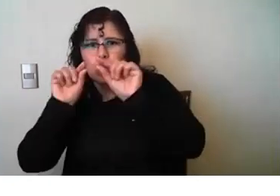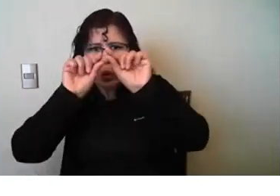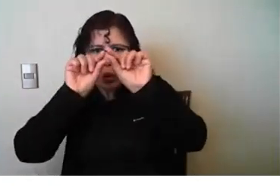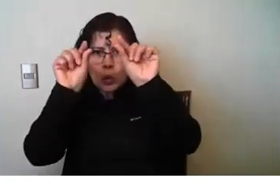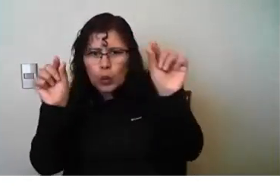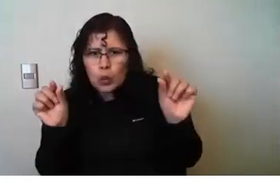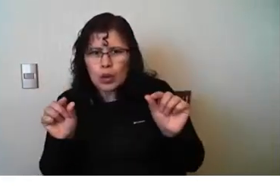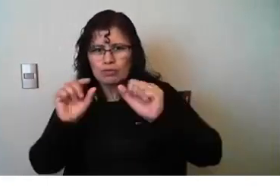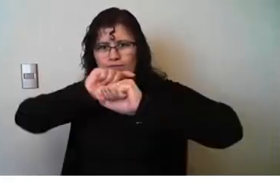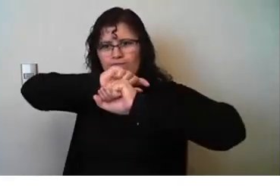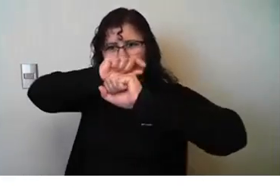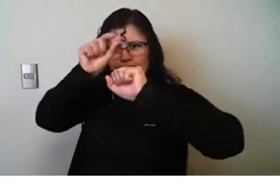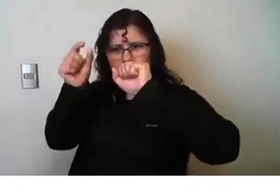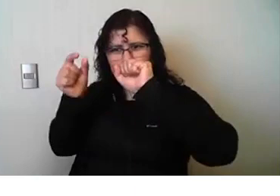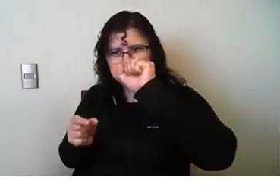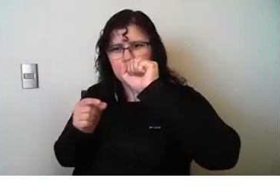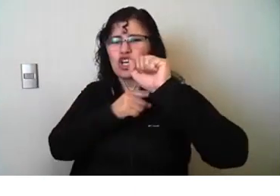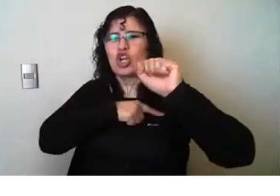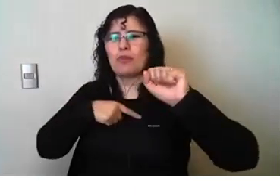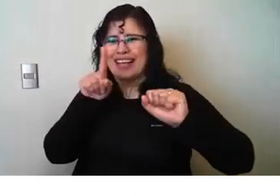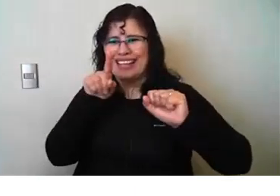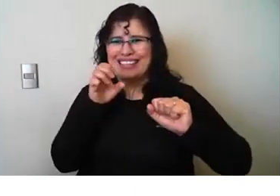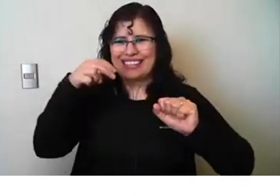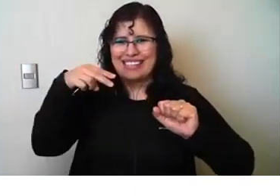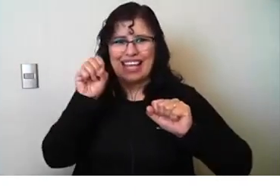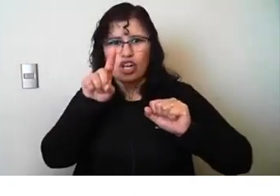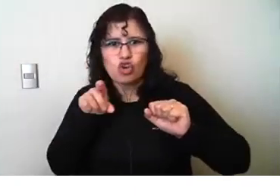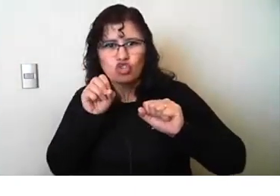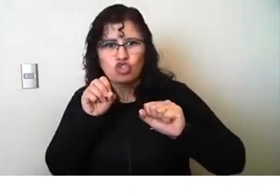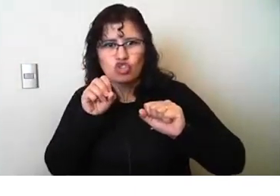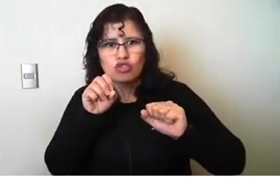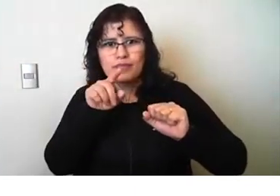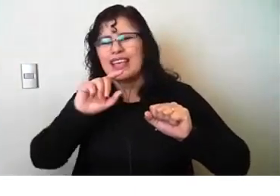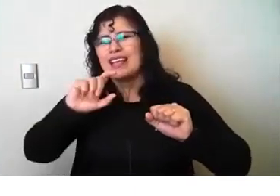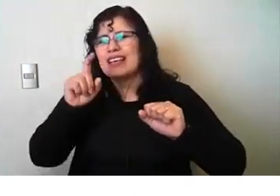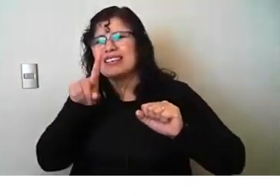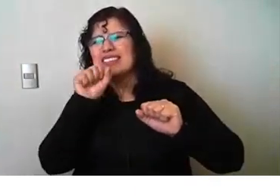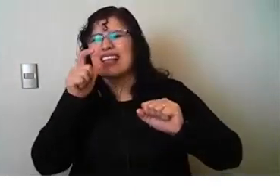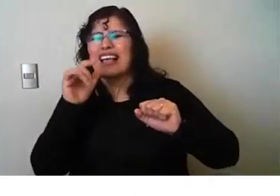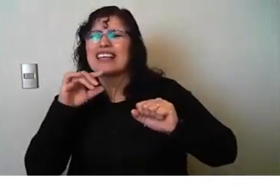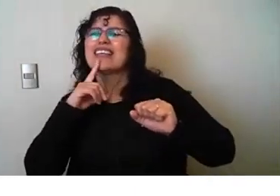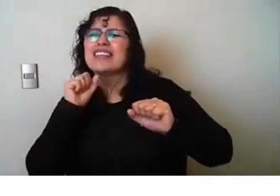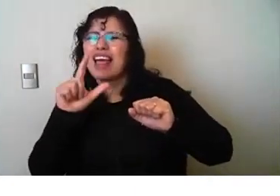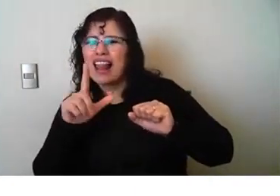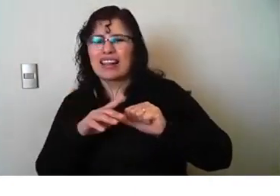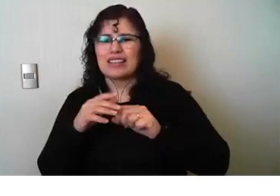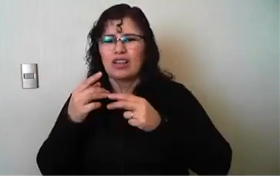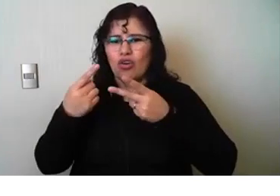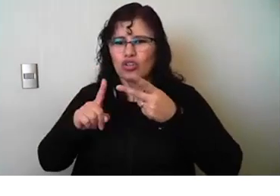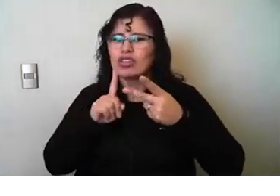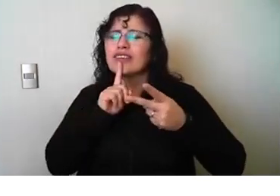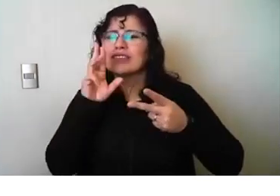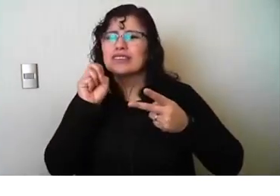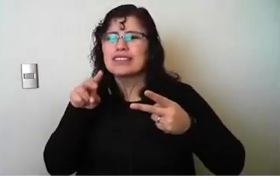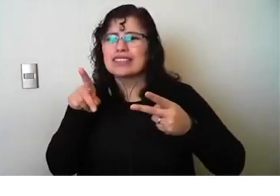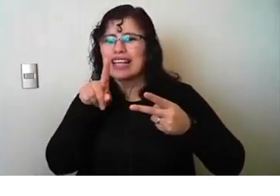dura madre y que se llaman senos y que están marcados acá como seno sagital en este caso, ¿cierto? Y como seno transverso. El resto